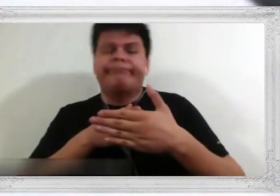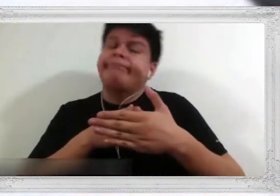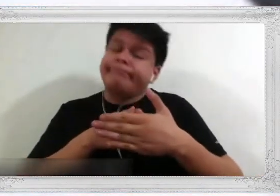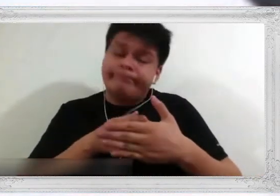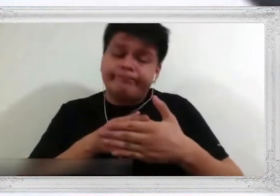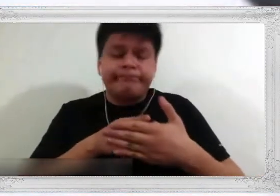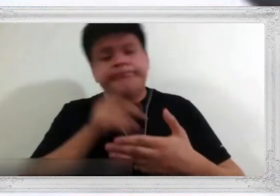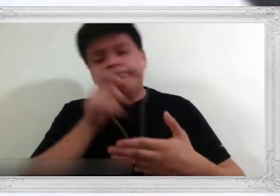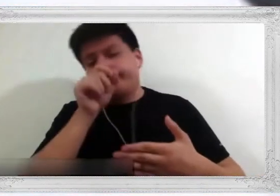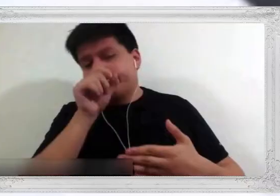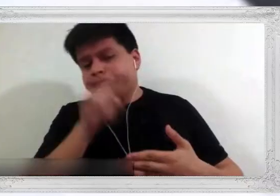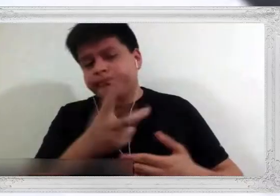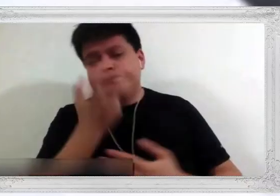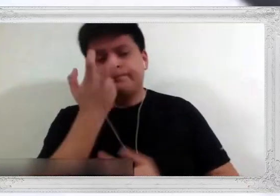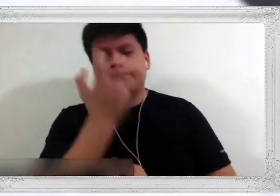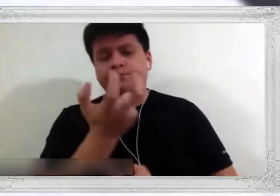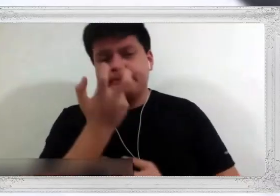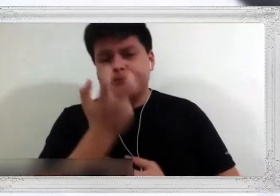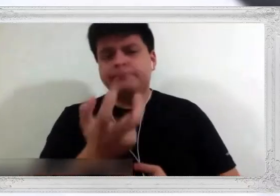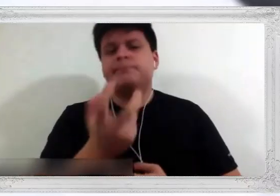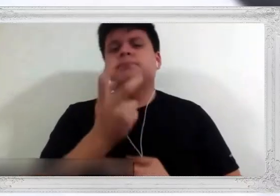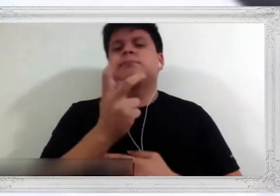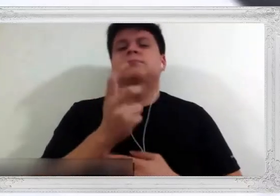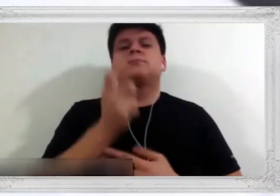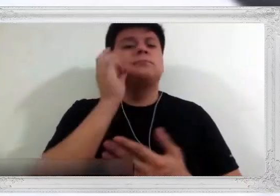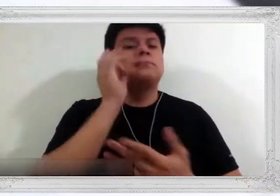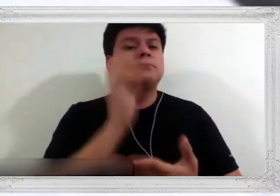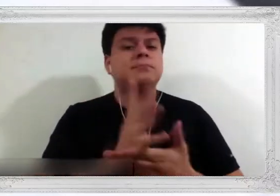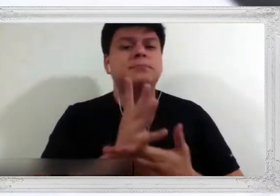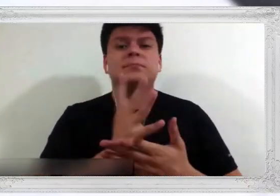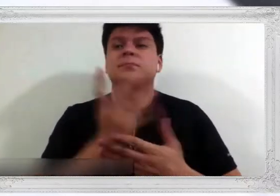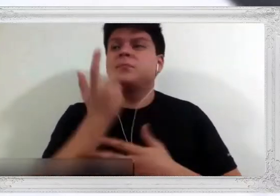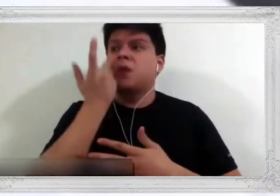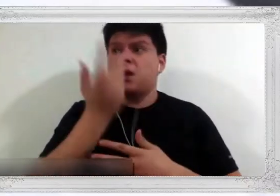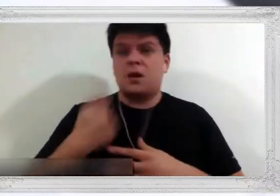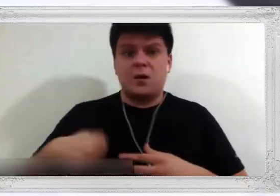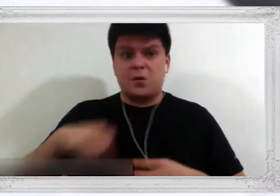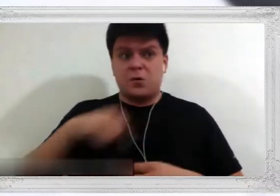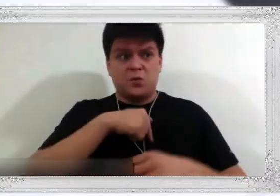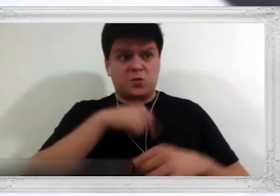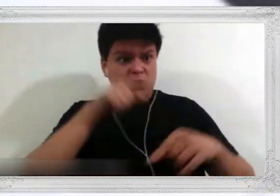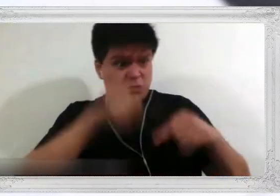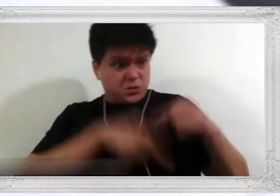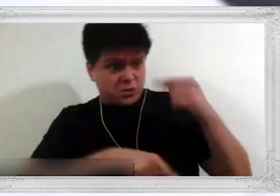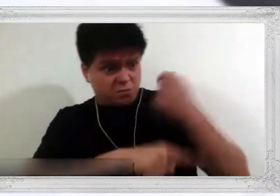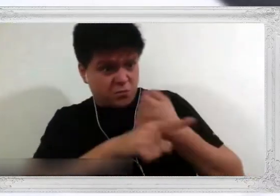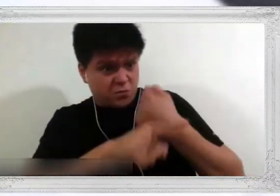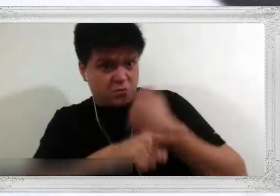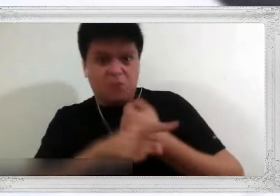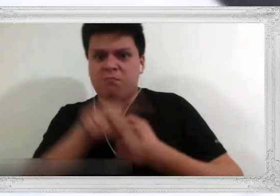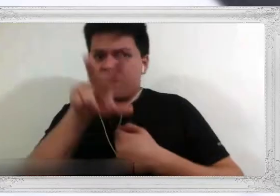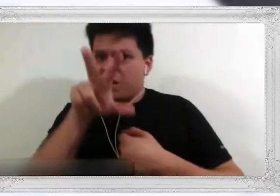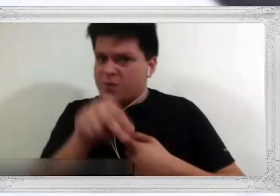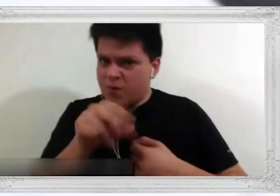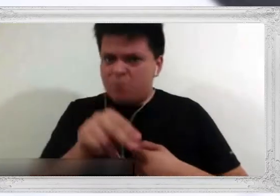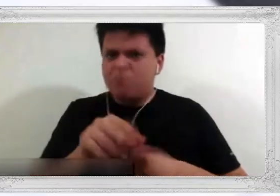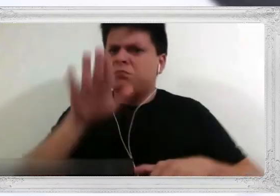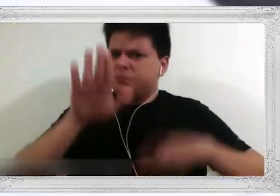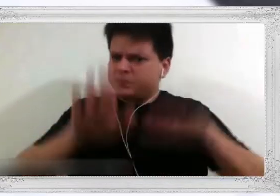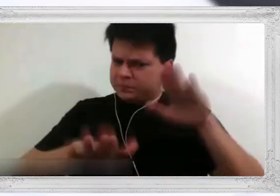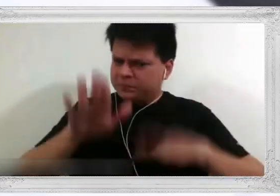concretas circunstancias, Él no sólo no ha querido privarnos, sino que en ellas se ha hecho presente,